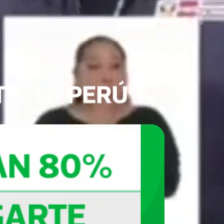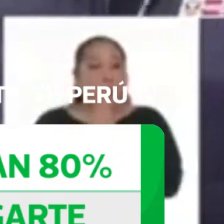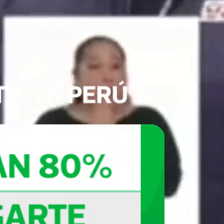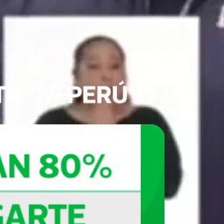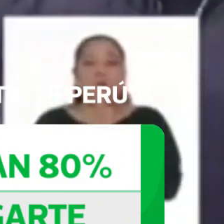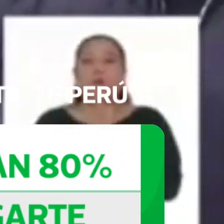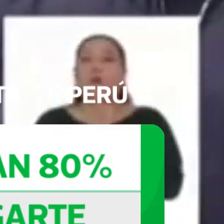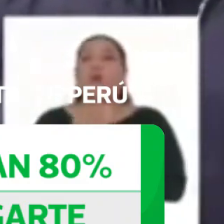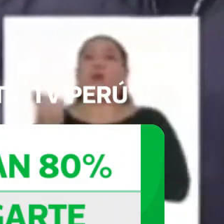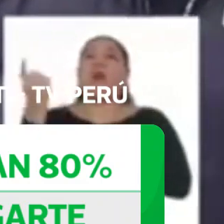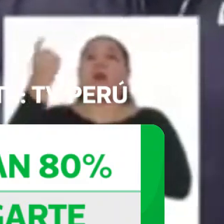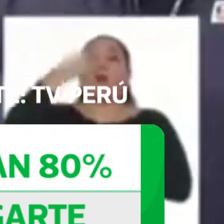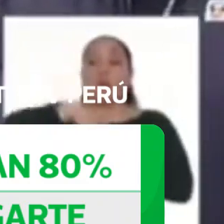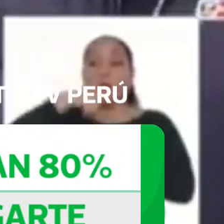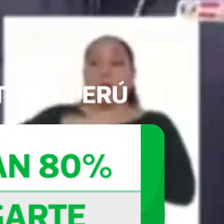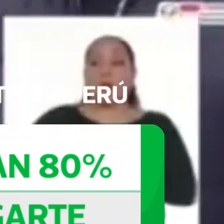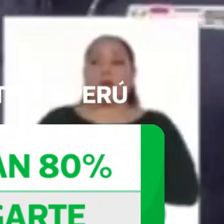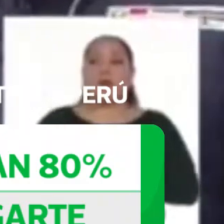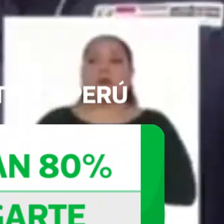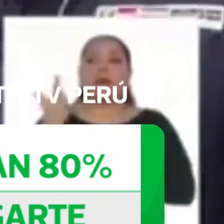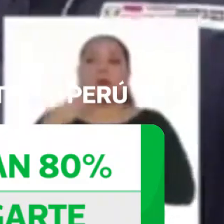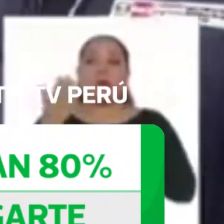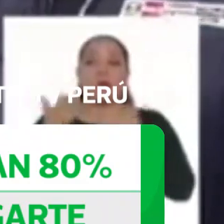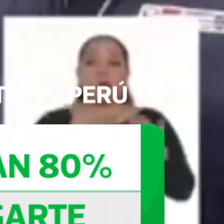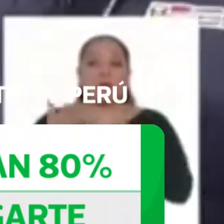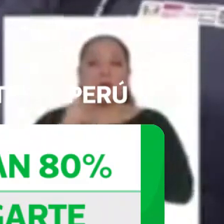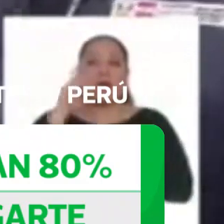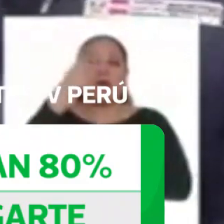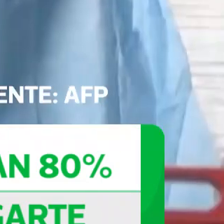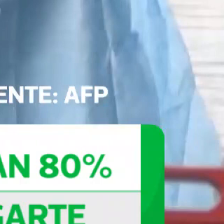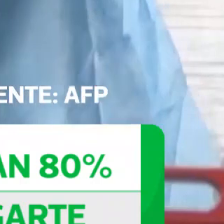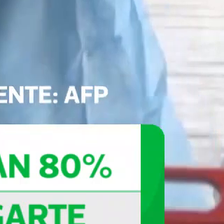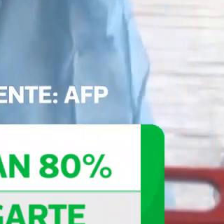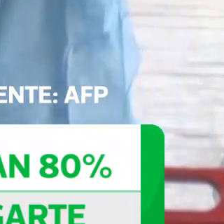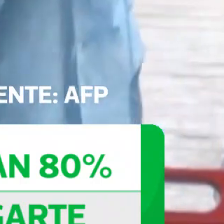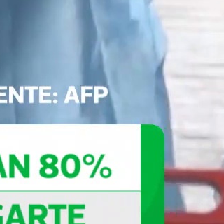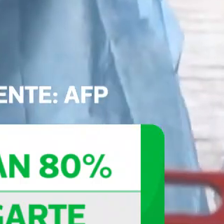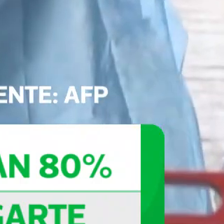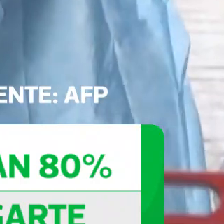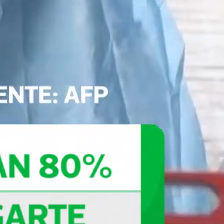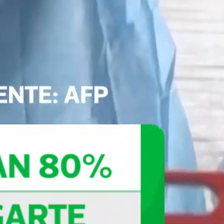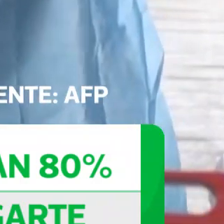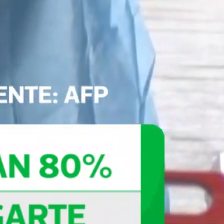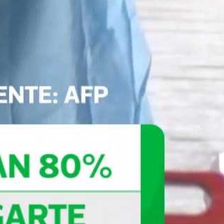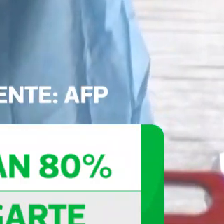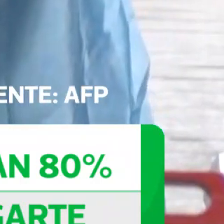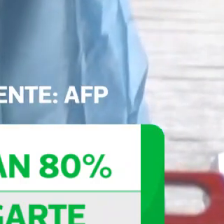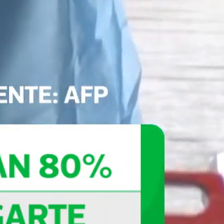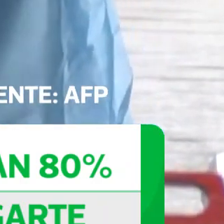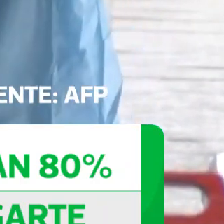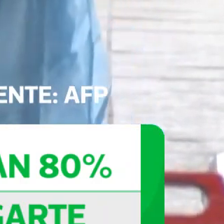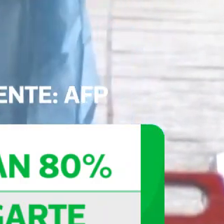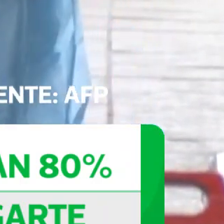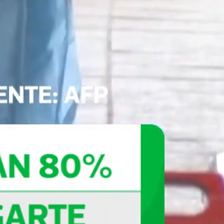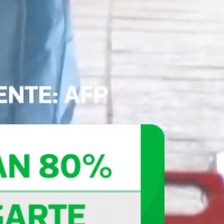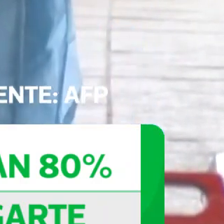que vengan y sean atendidos con la segunda dosis. Además, advirtió que la segunda ola no ha llegado a